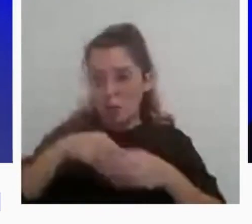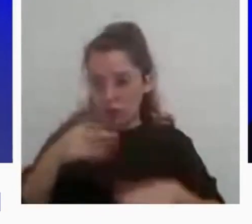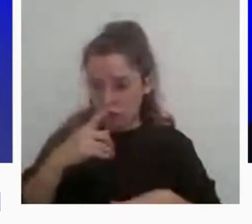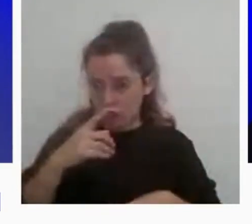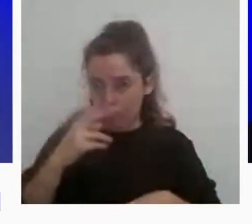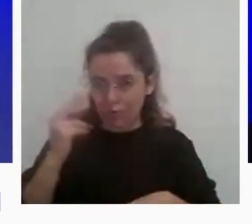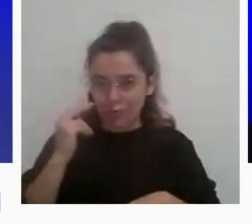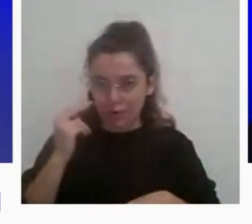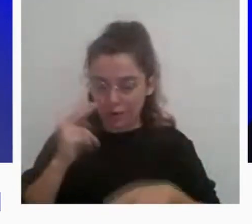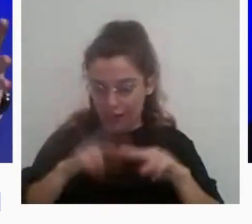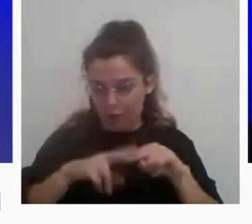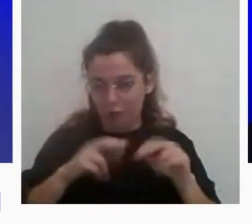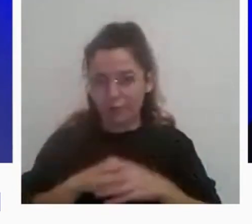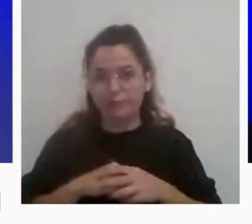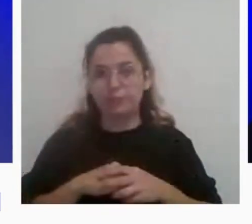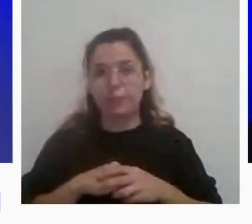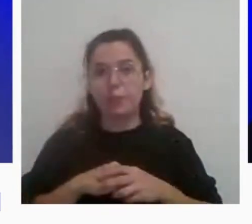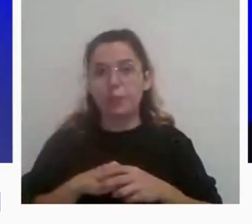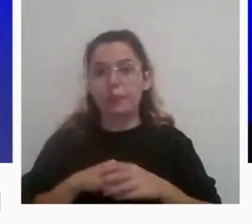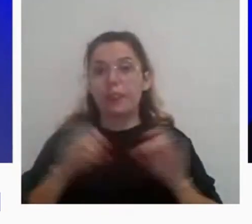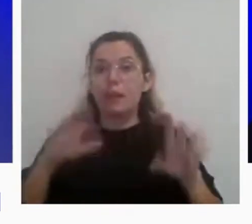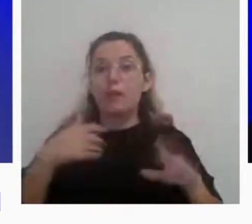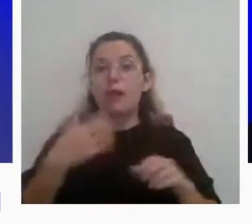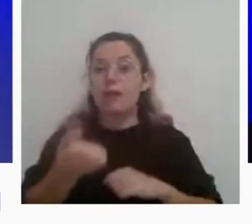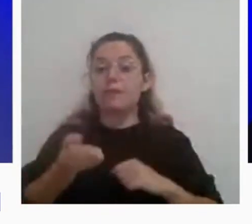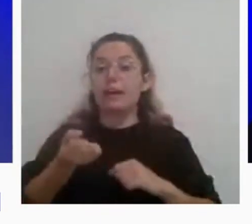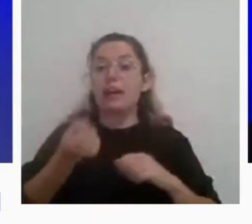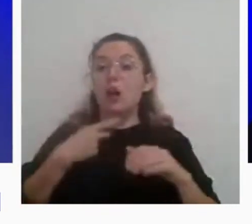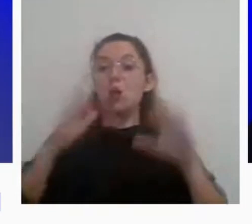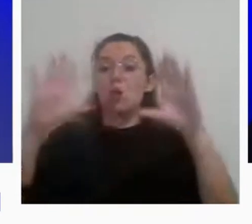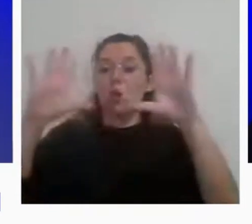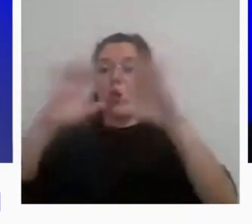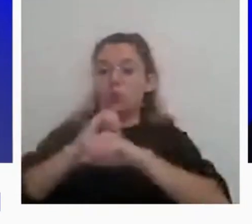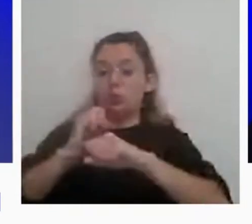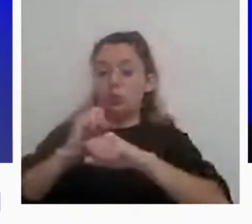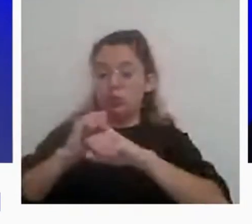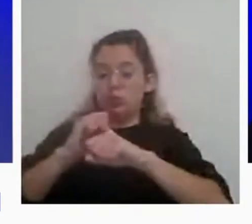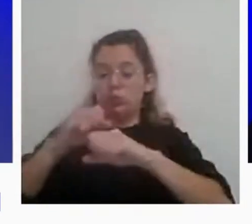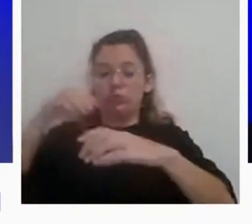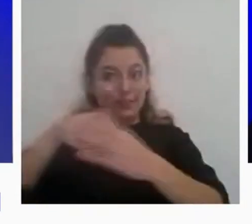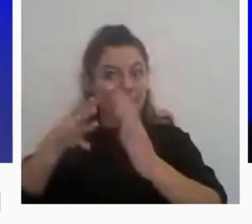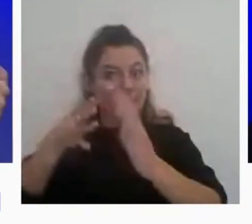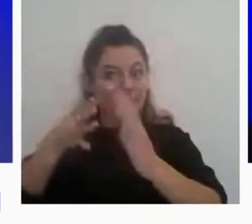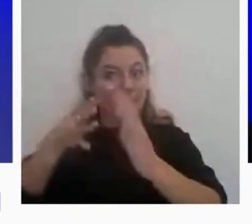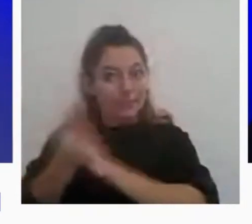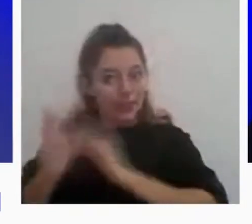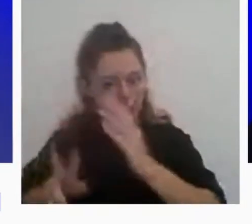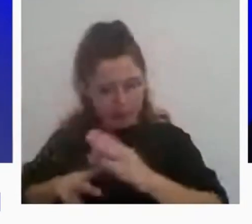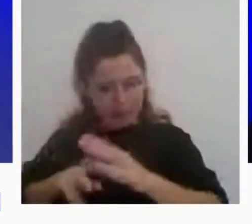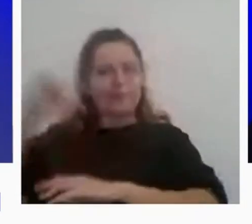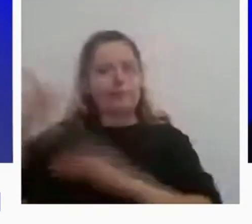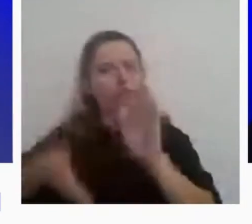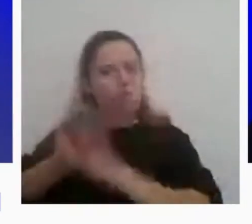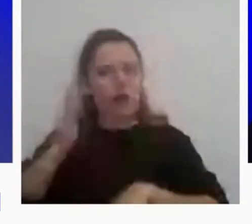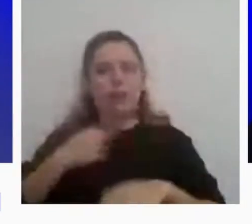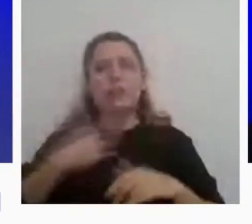en Lanzadera, y es que meterte en un cajón oscuro no quiere decir que no puedas salir y al final el emprendedor y emprendedora pues tiene que estar siempre empujando